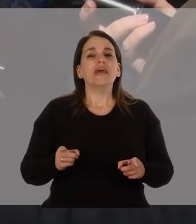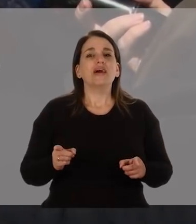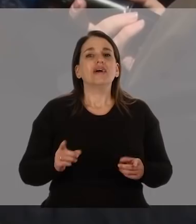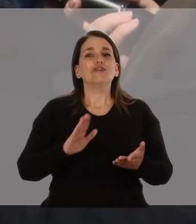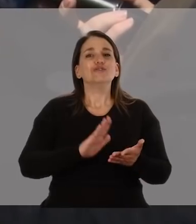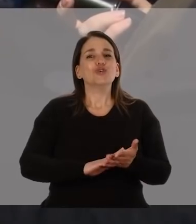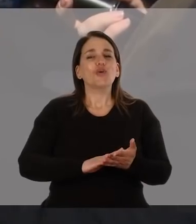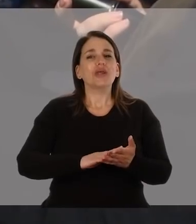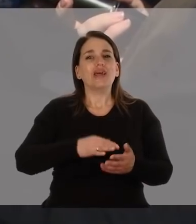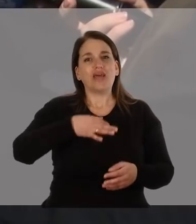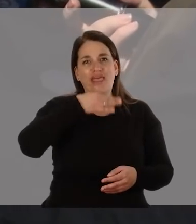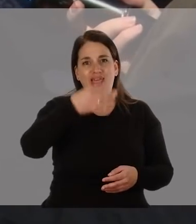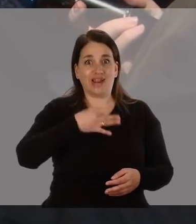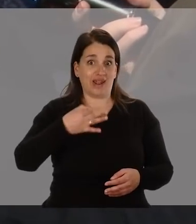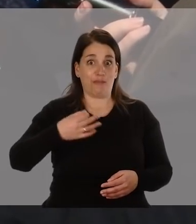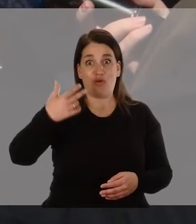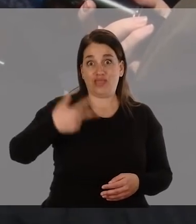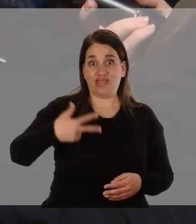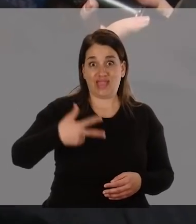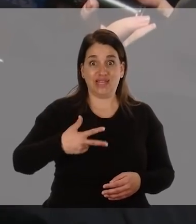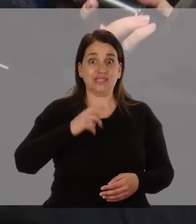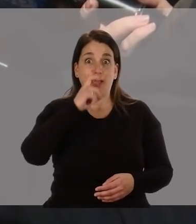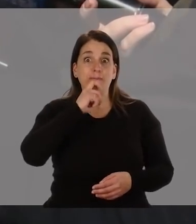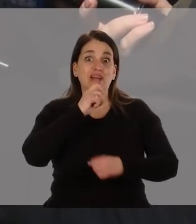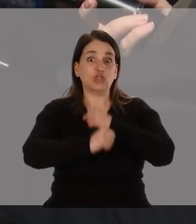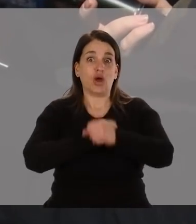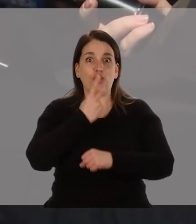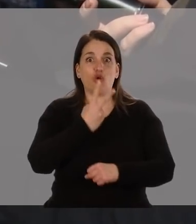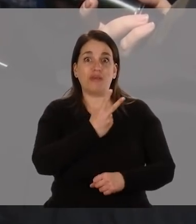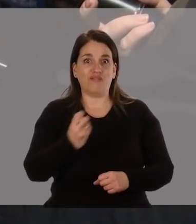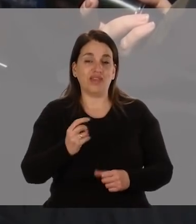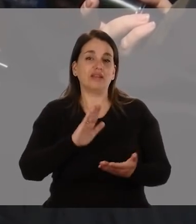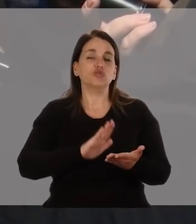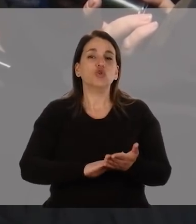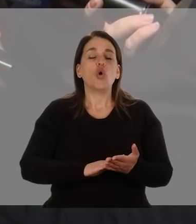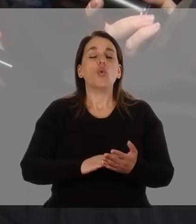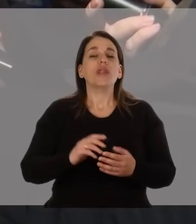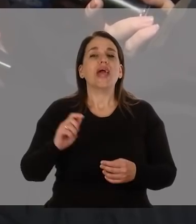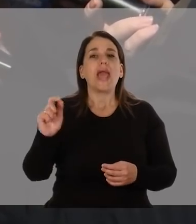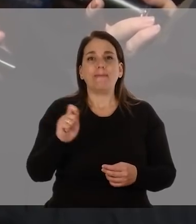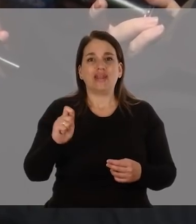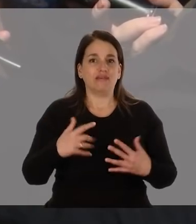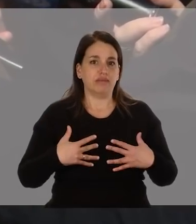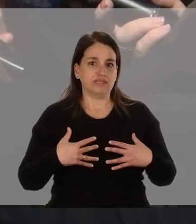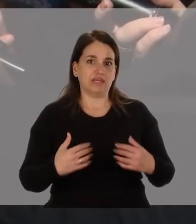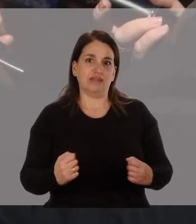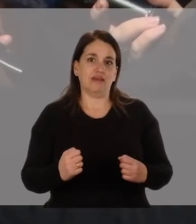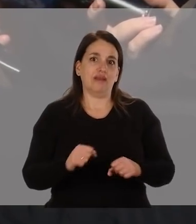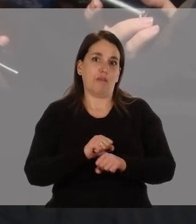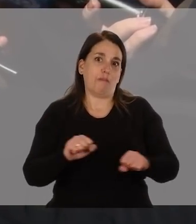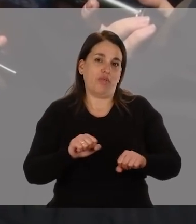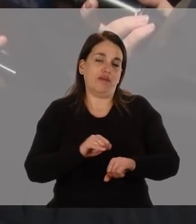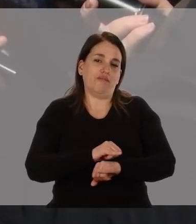en aquello que declaramos el 13 de marzo del 2020, la emergencia sanitaria, empezar a dejarla de lado. Falta